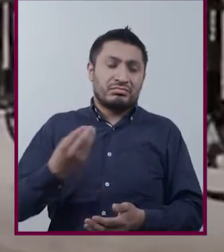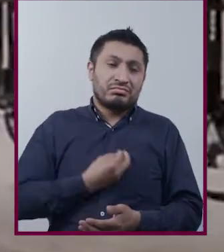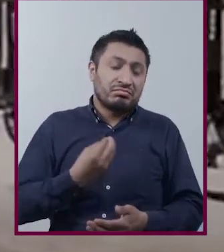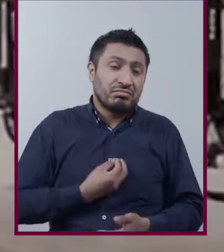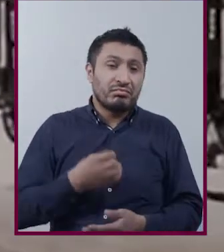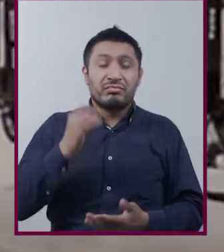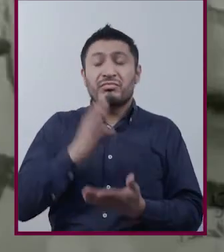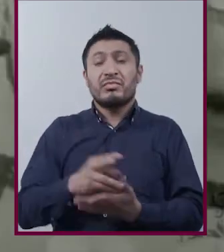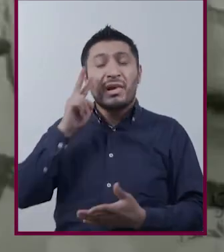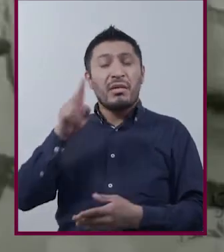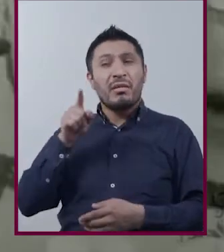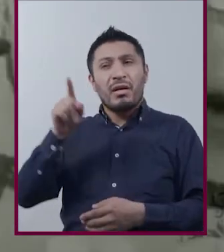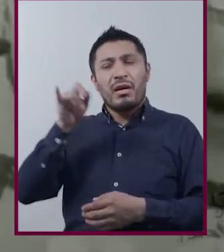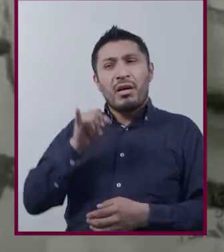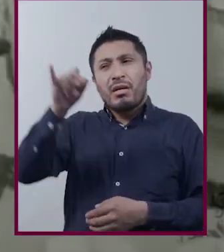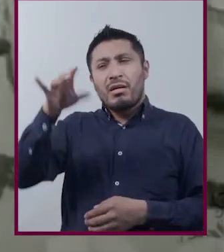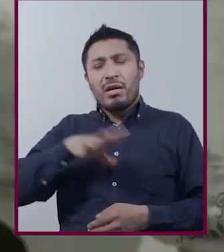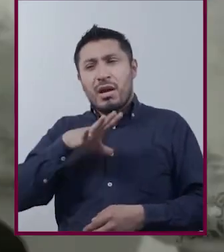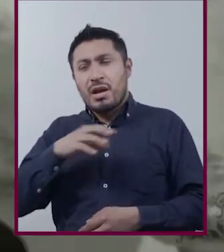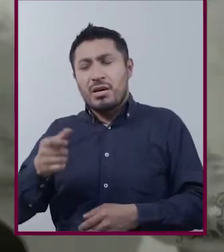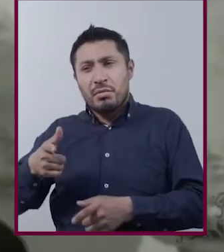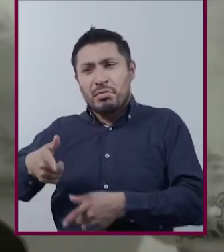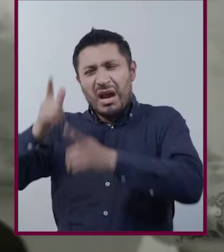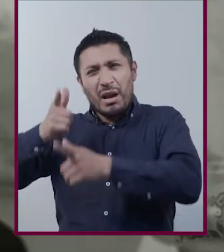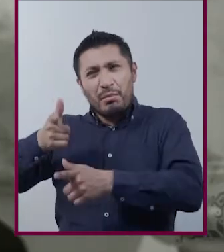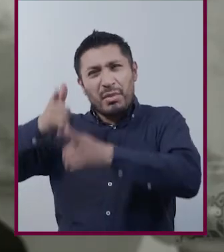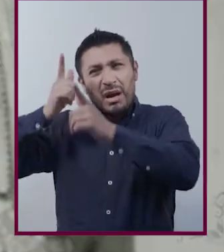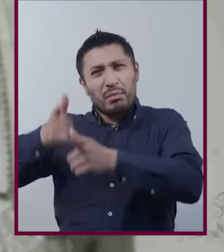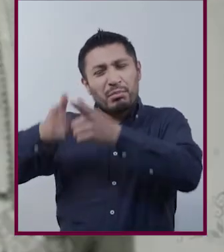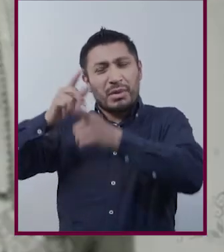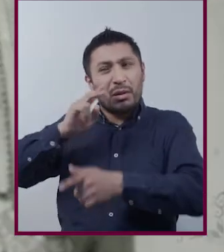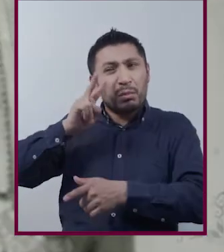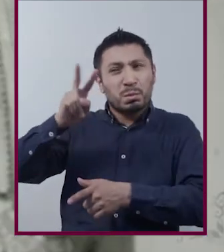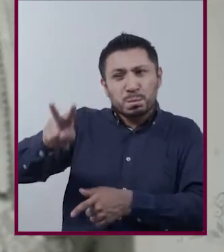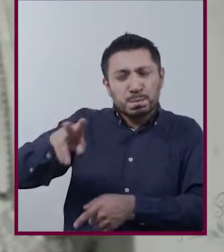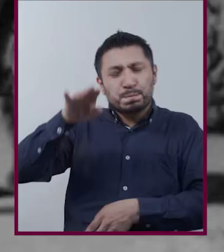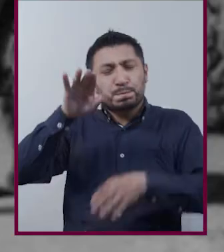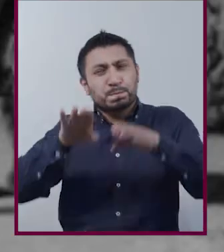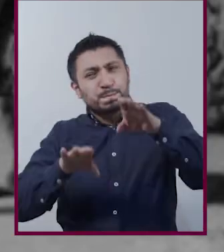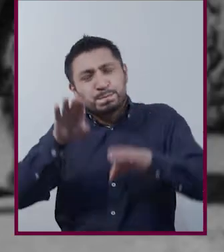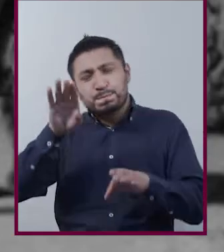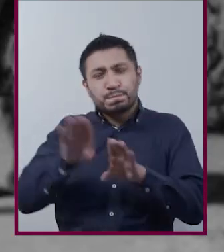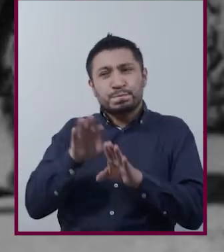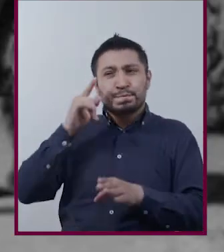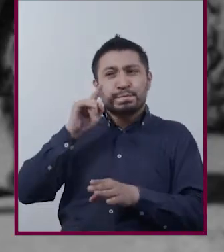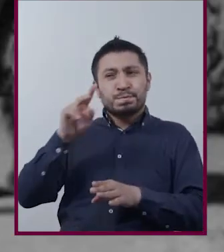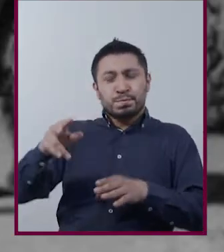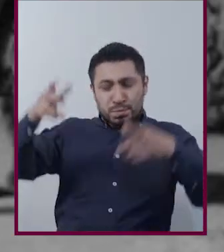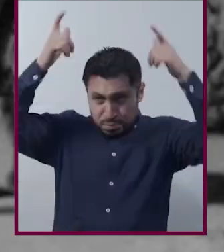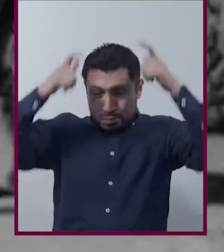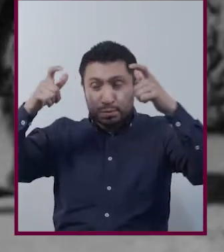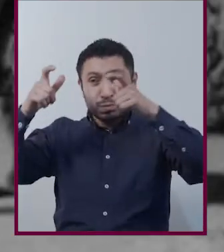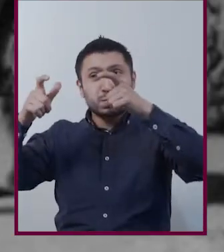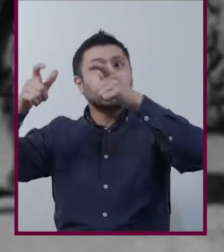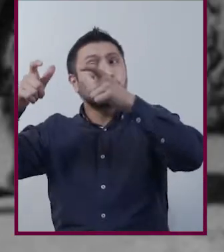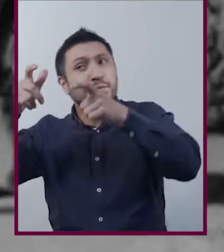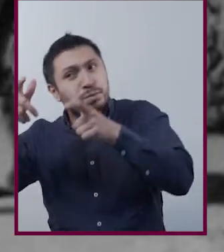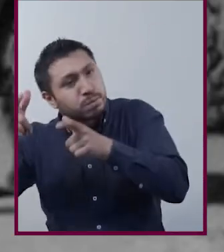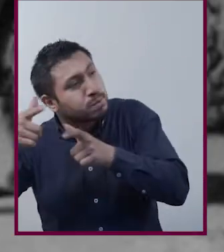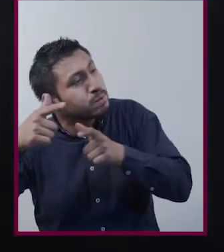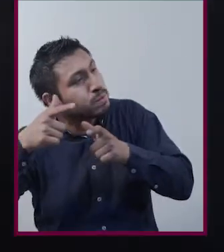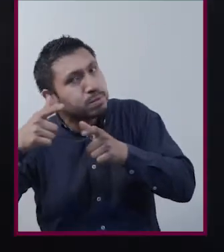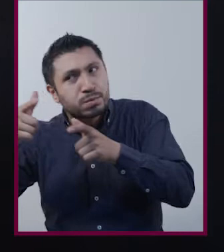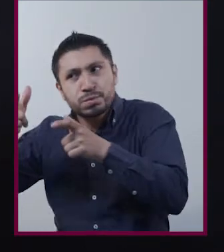la esquina todavía salía algún balazo y se veía de vez en cuando que sacaban un sombrero en la punta de un